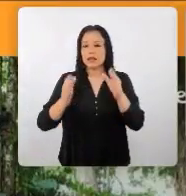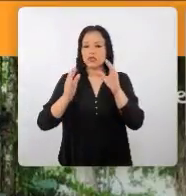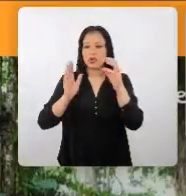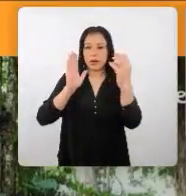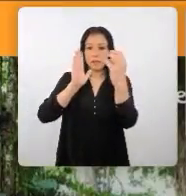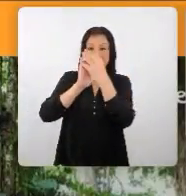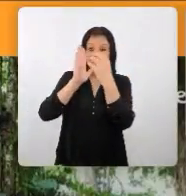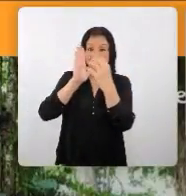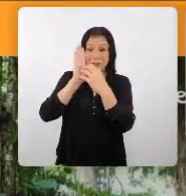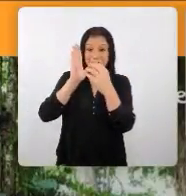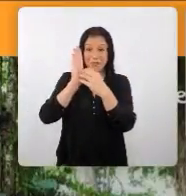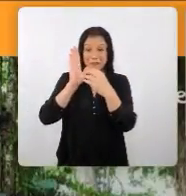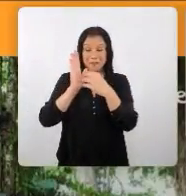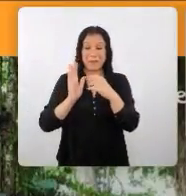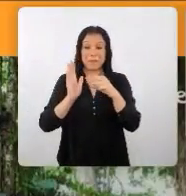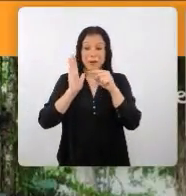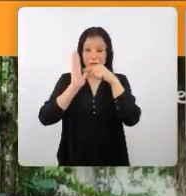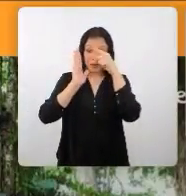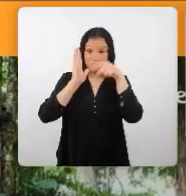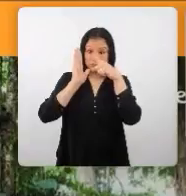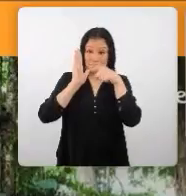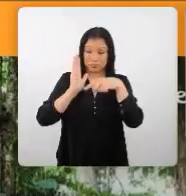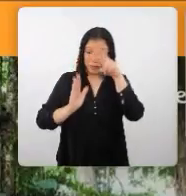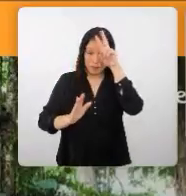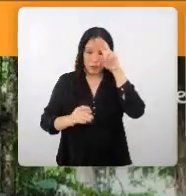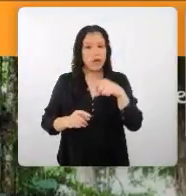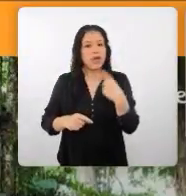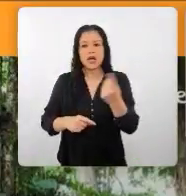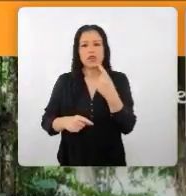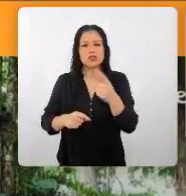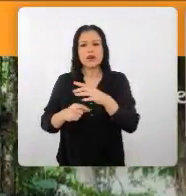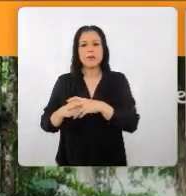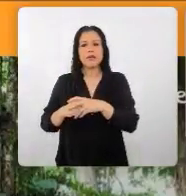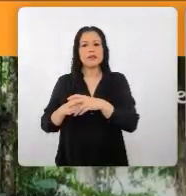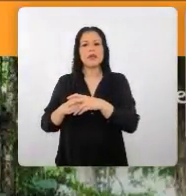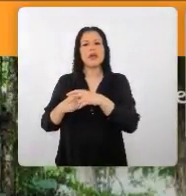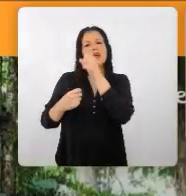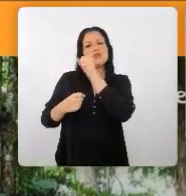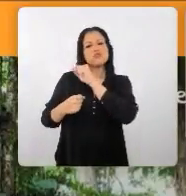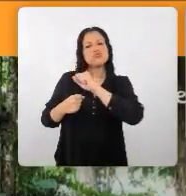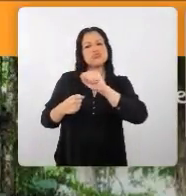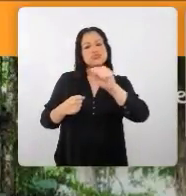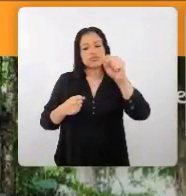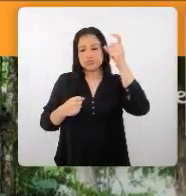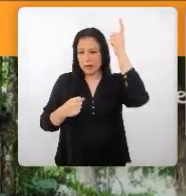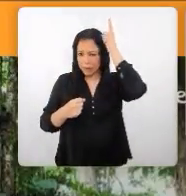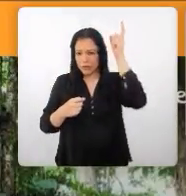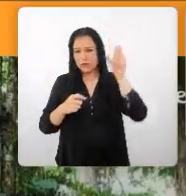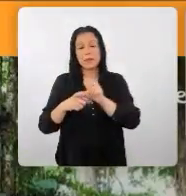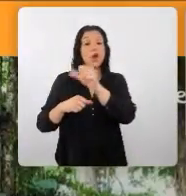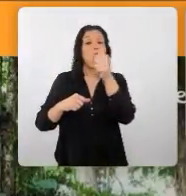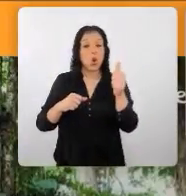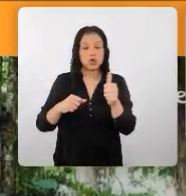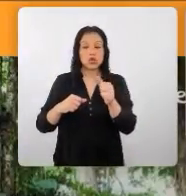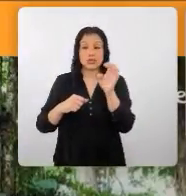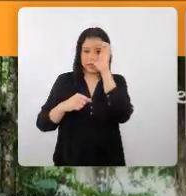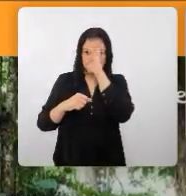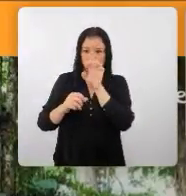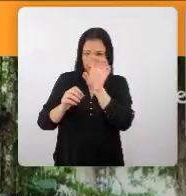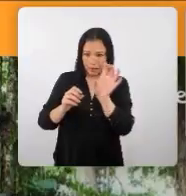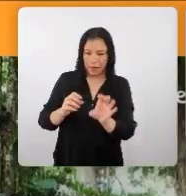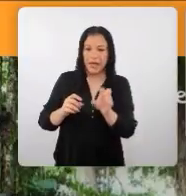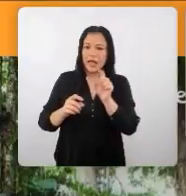País y que no solamente recorrió Alemania, sino también Países Bajos. Esta fue